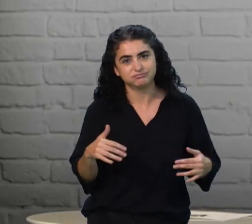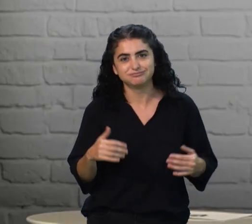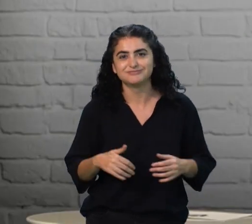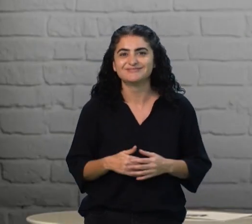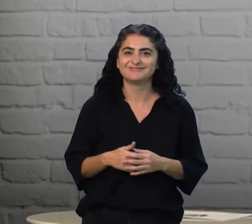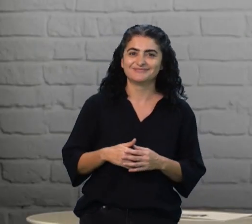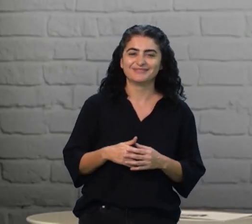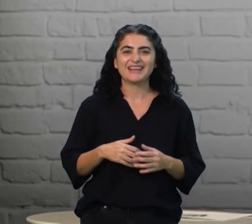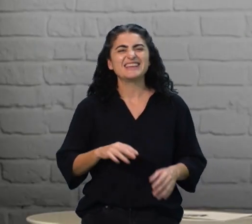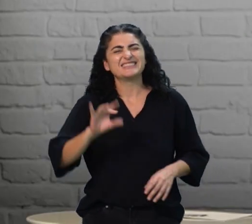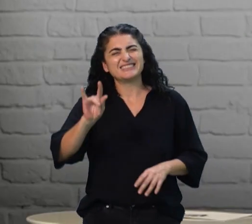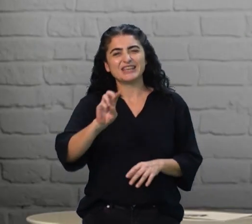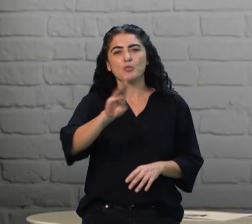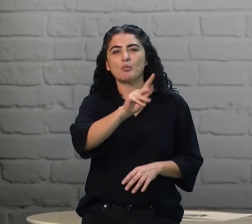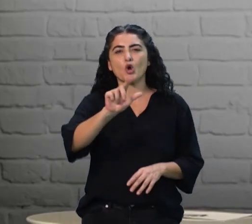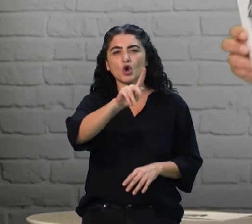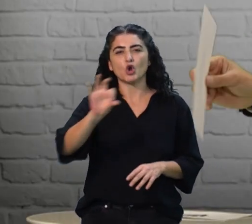sí por los